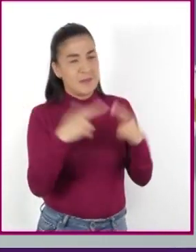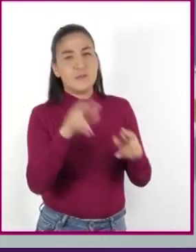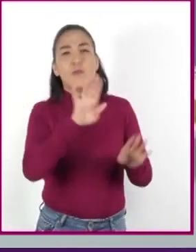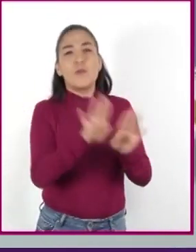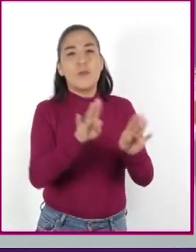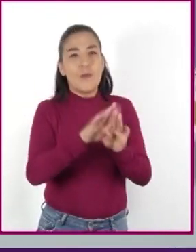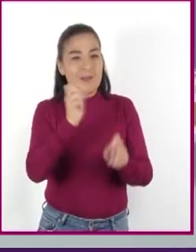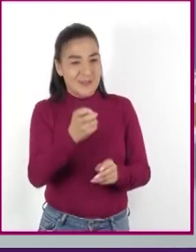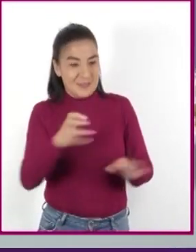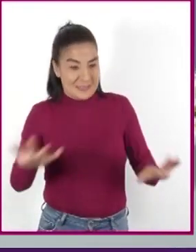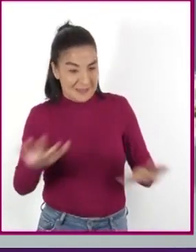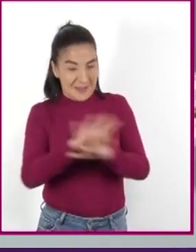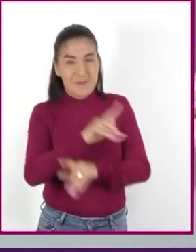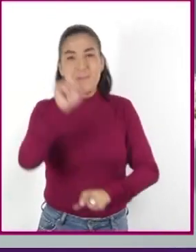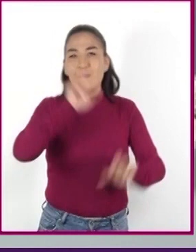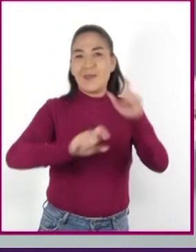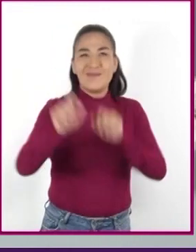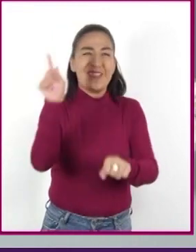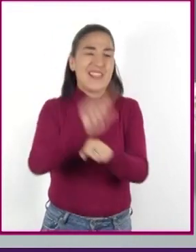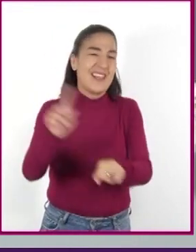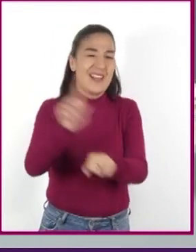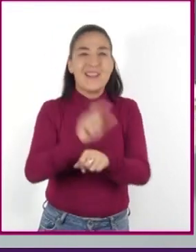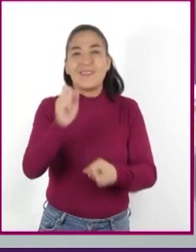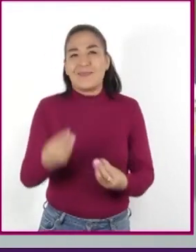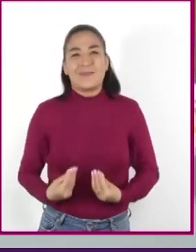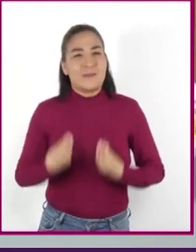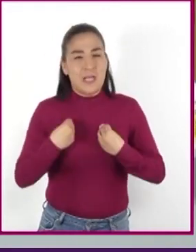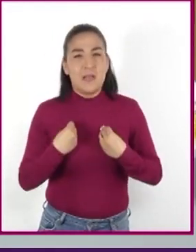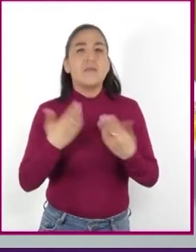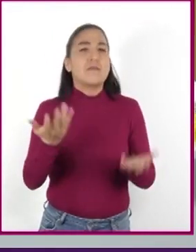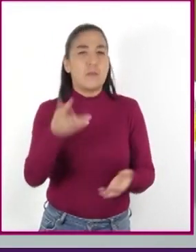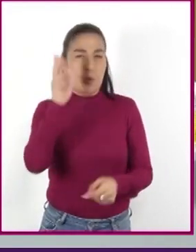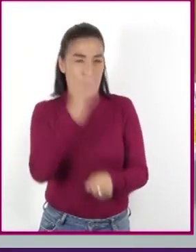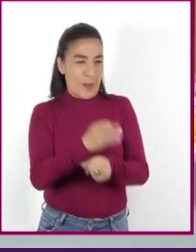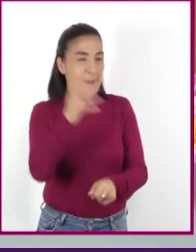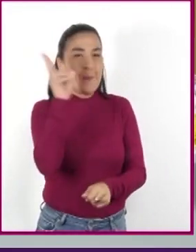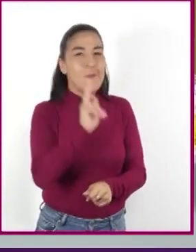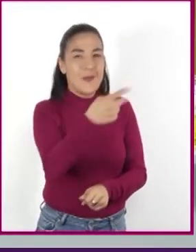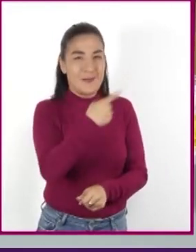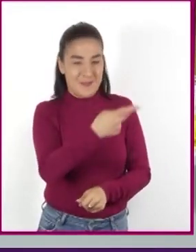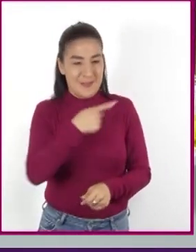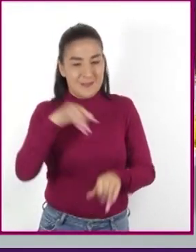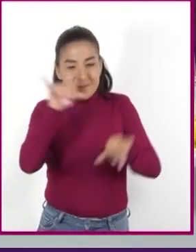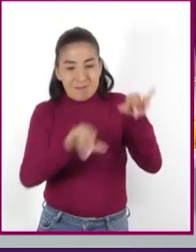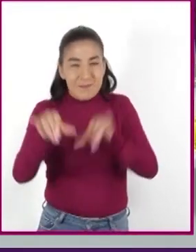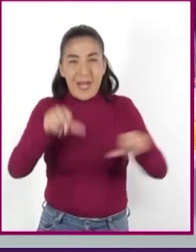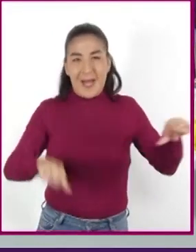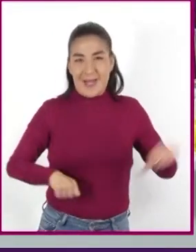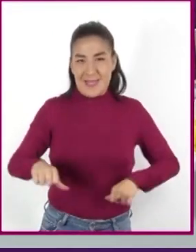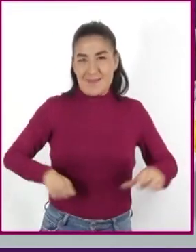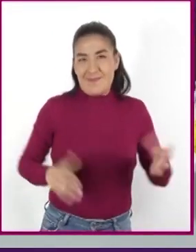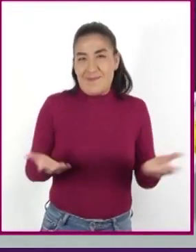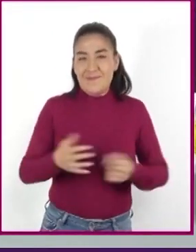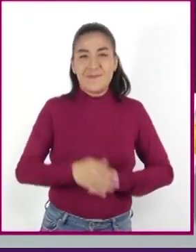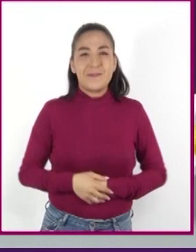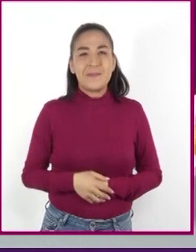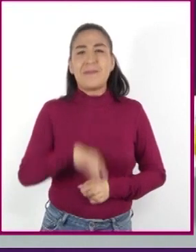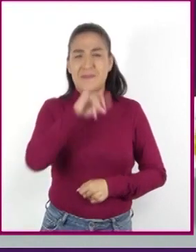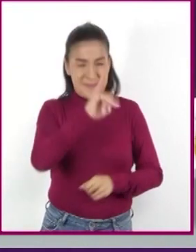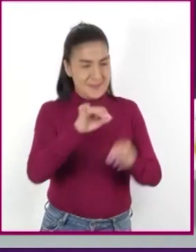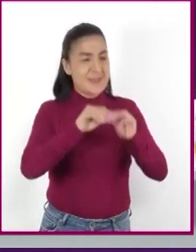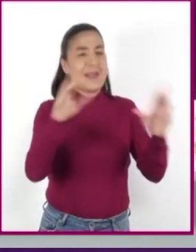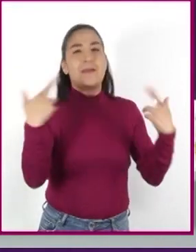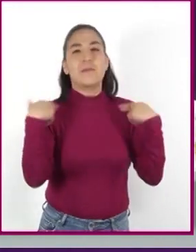siempre presentes en nuestra vida cotidiana, ¿qué le parece si realizamos la siguiente actividad experimental? Claro que sí,